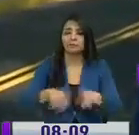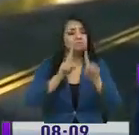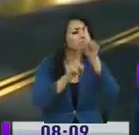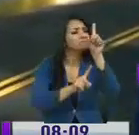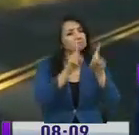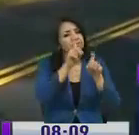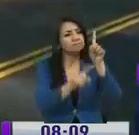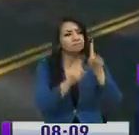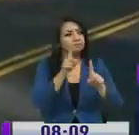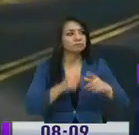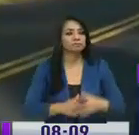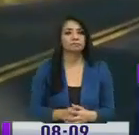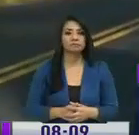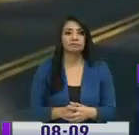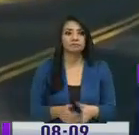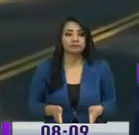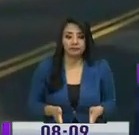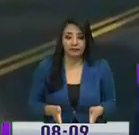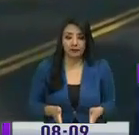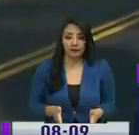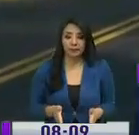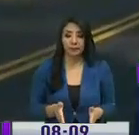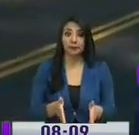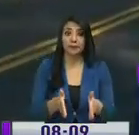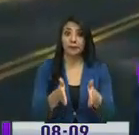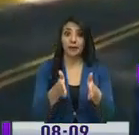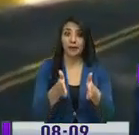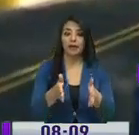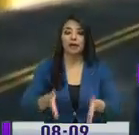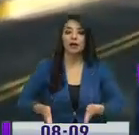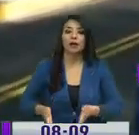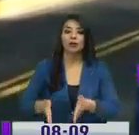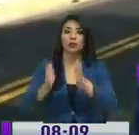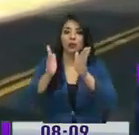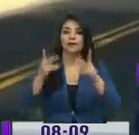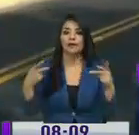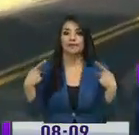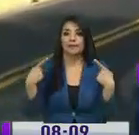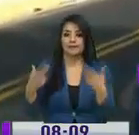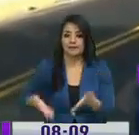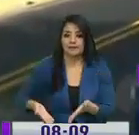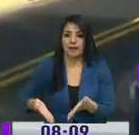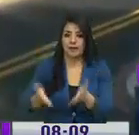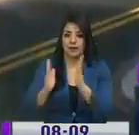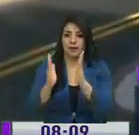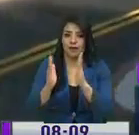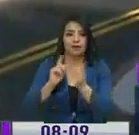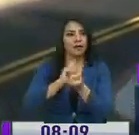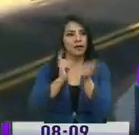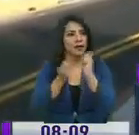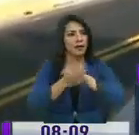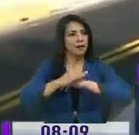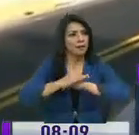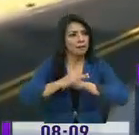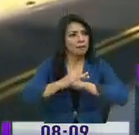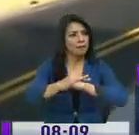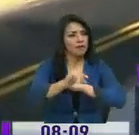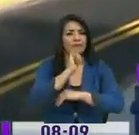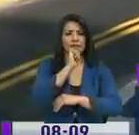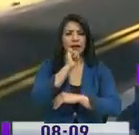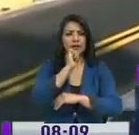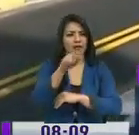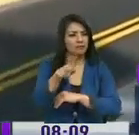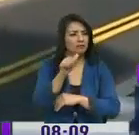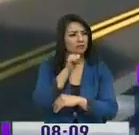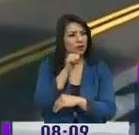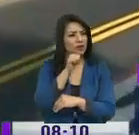Tengo entendido que hay un tramo que ya se une con la Ruta Viva que aún falta, pues, de haber cambiado la carpeta asfáltica. ¿Por qué no